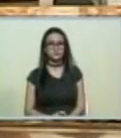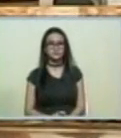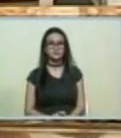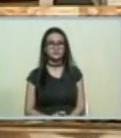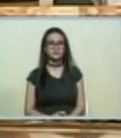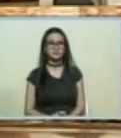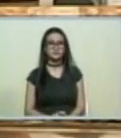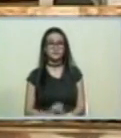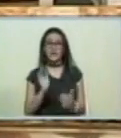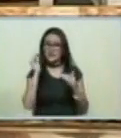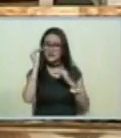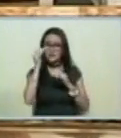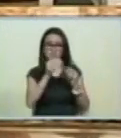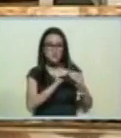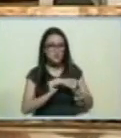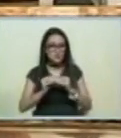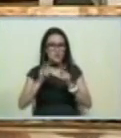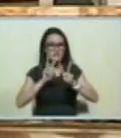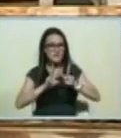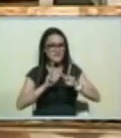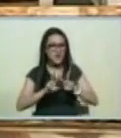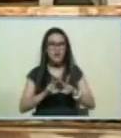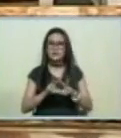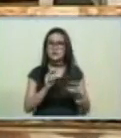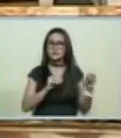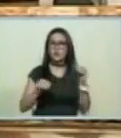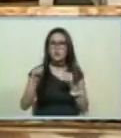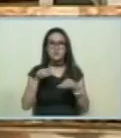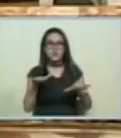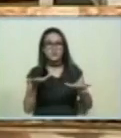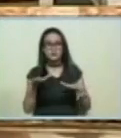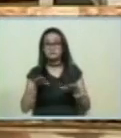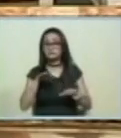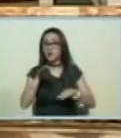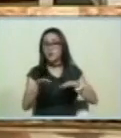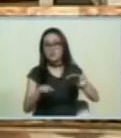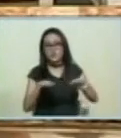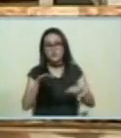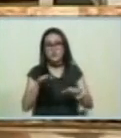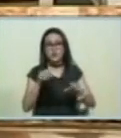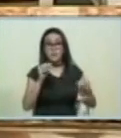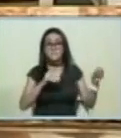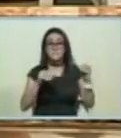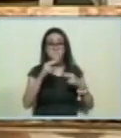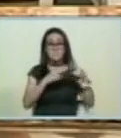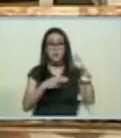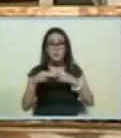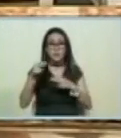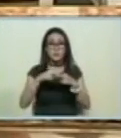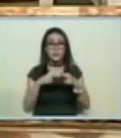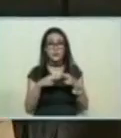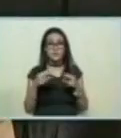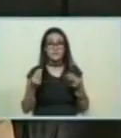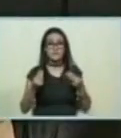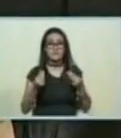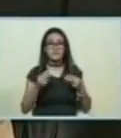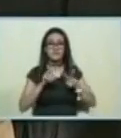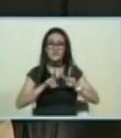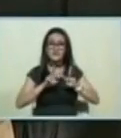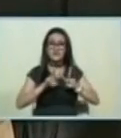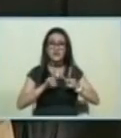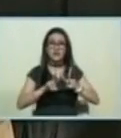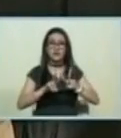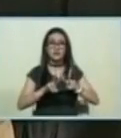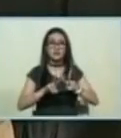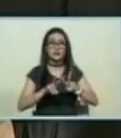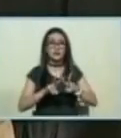Bueno, atendiendo, reparando las viviendas y avanzando en la construcción de viviendas, atendiendo a aquellas familias que en algún